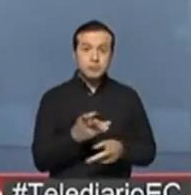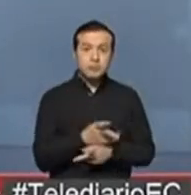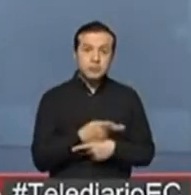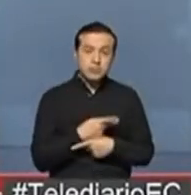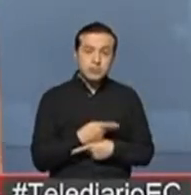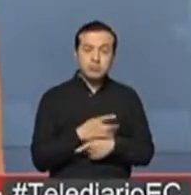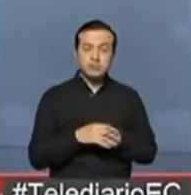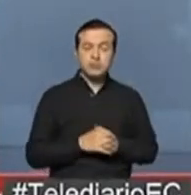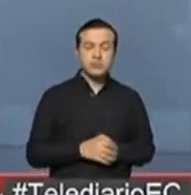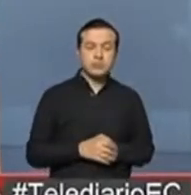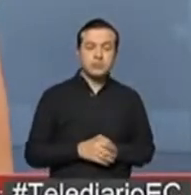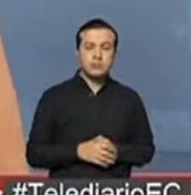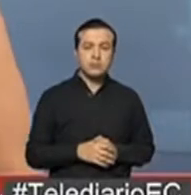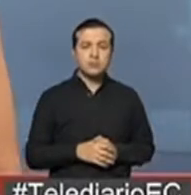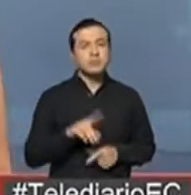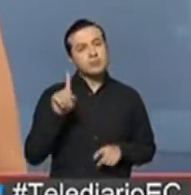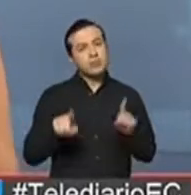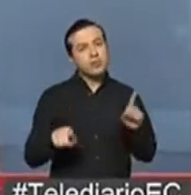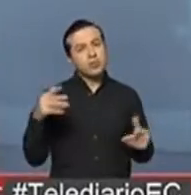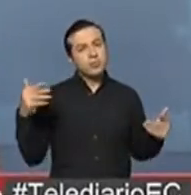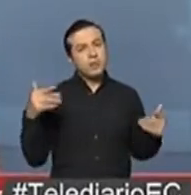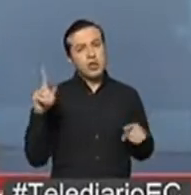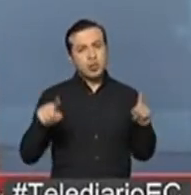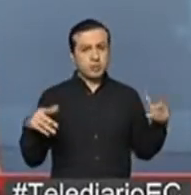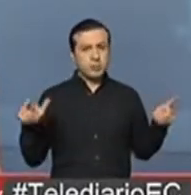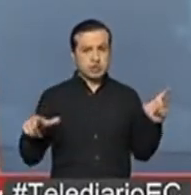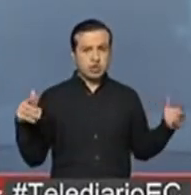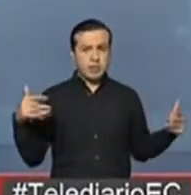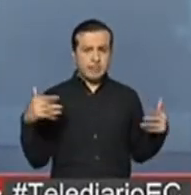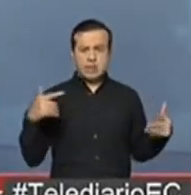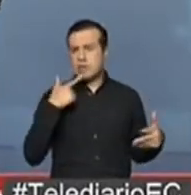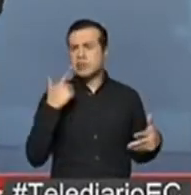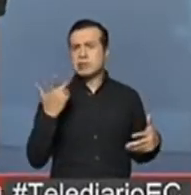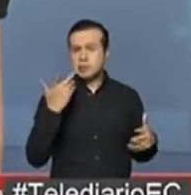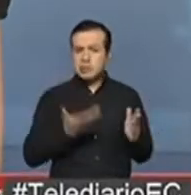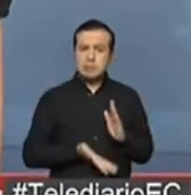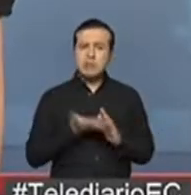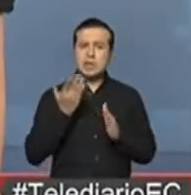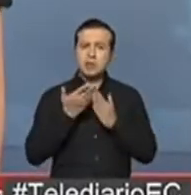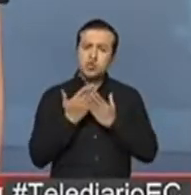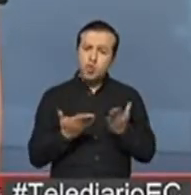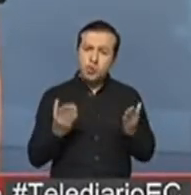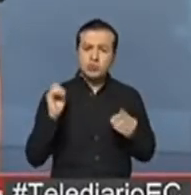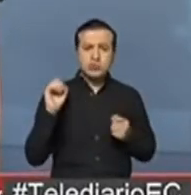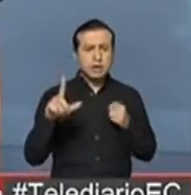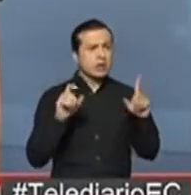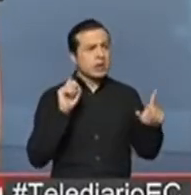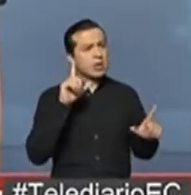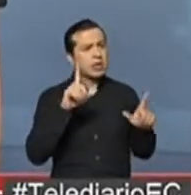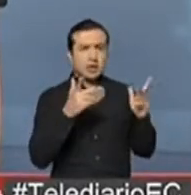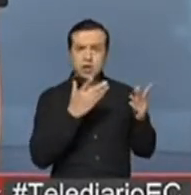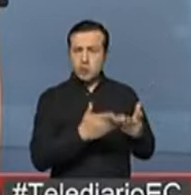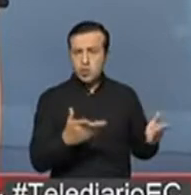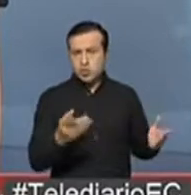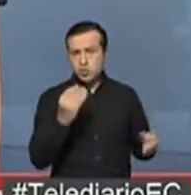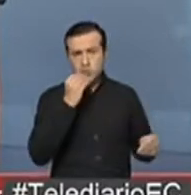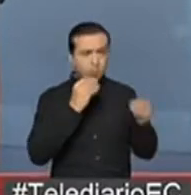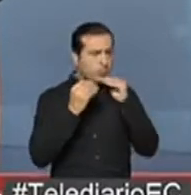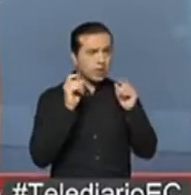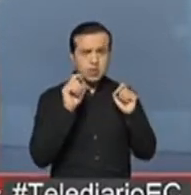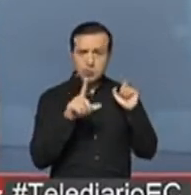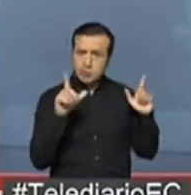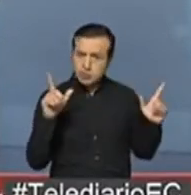porque hay el temor desde la ciudadanía de que se puedan incrementar los productos de consumo